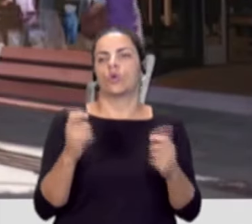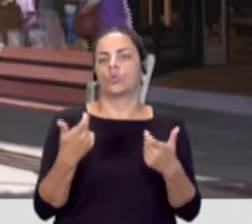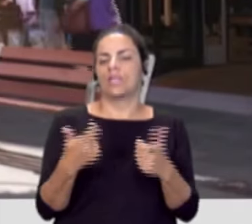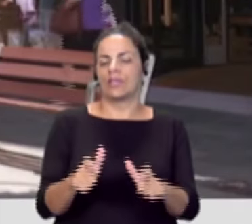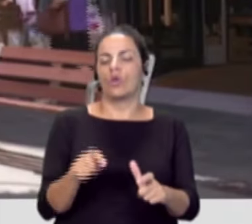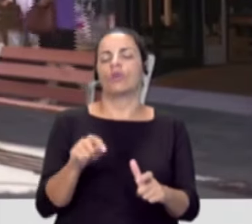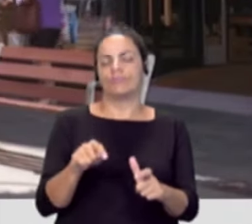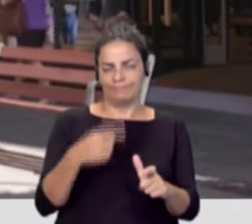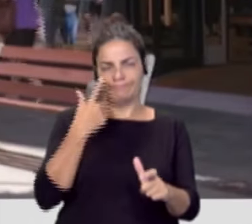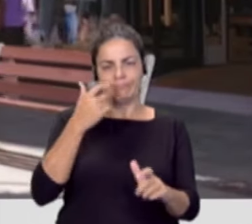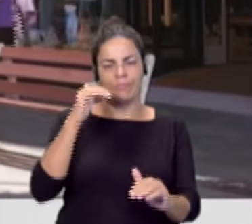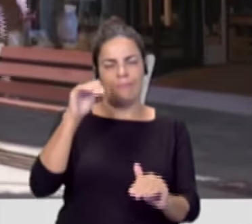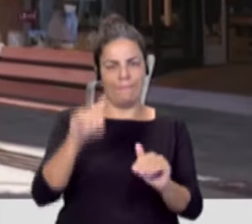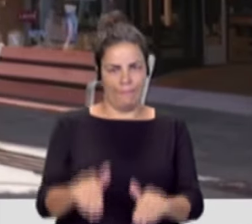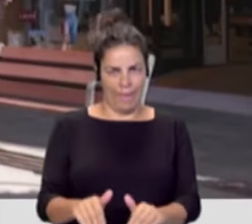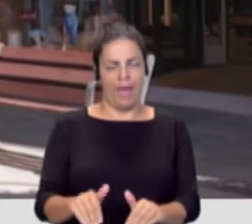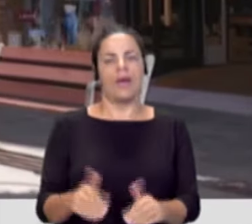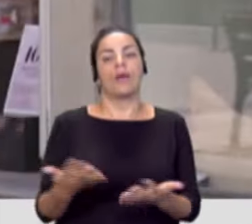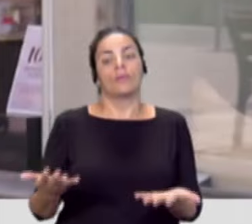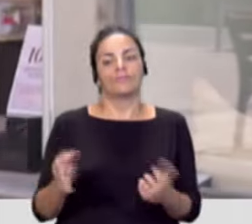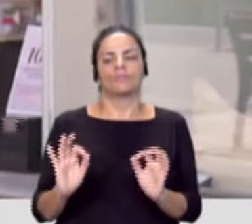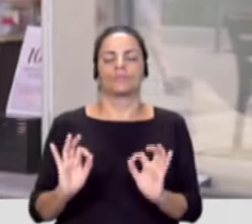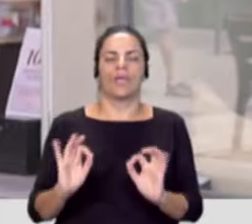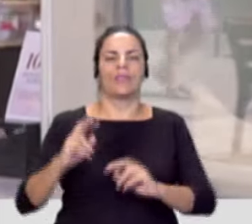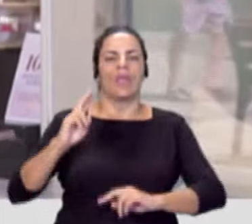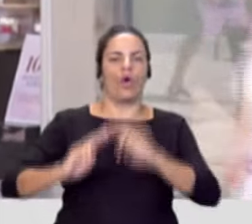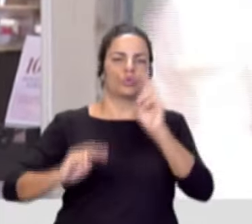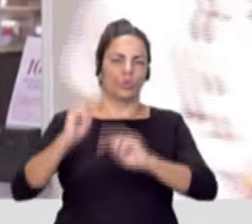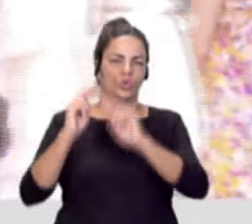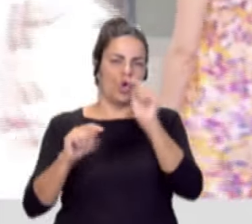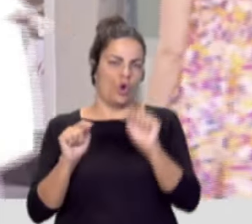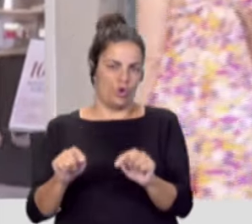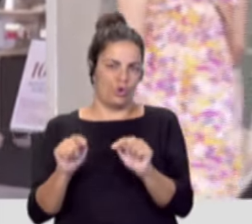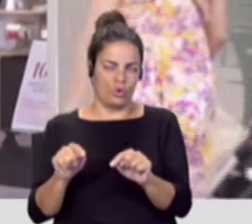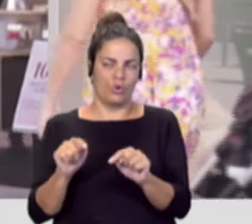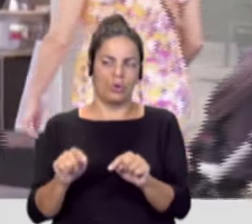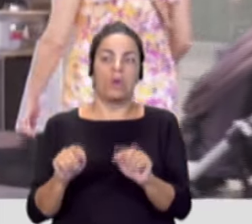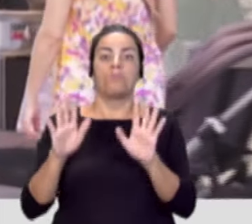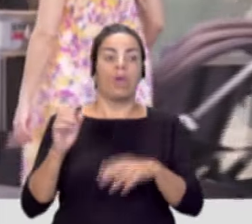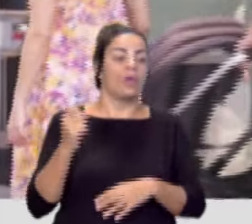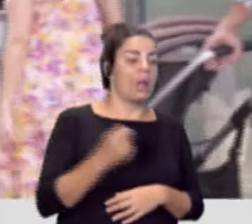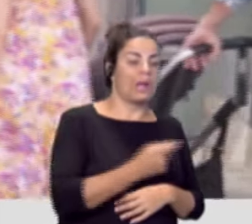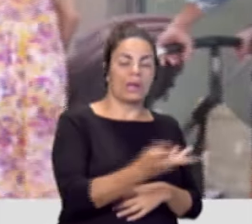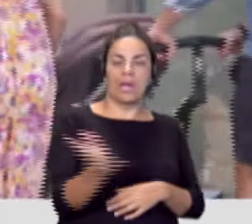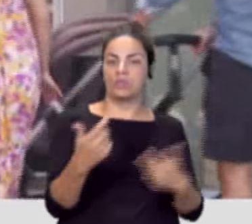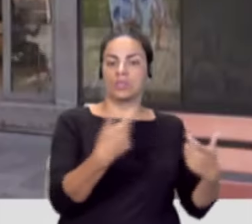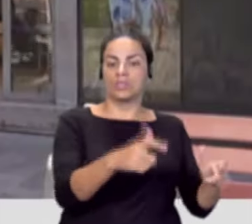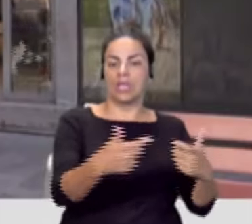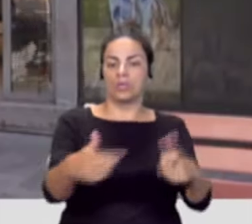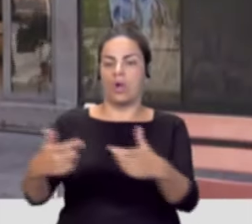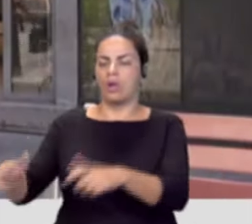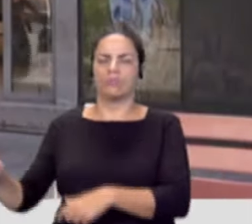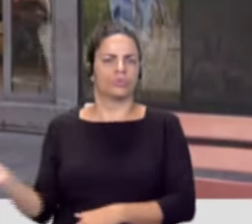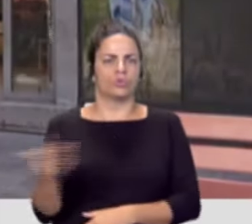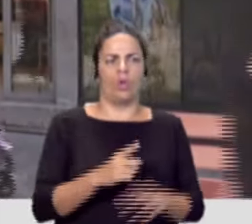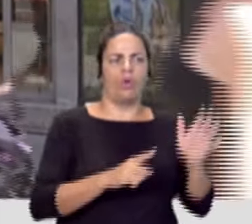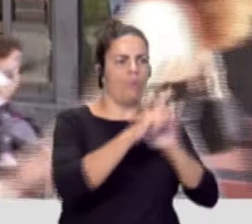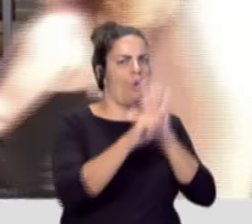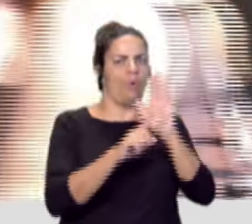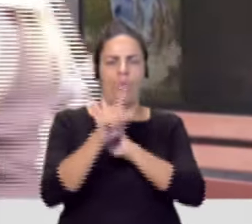sí ha bajado, que es concretamente el de la construcción, fundamentalmente, pero el resto de los sectores han sido todos positivos,